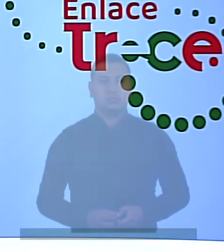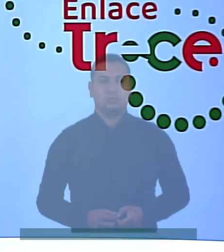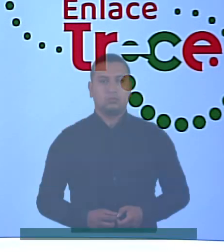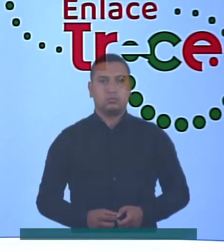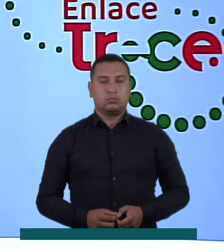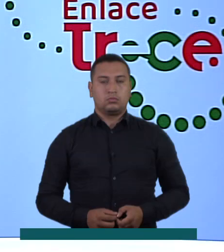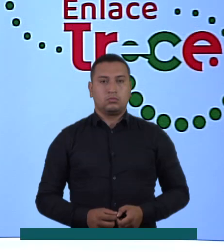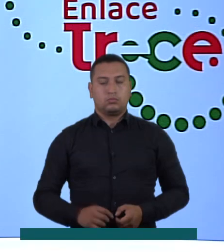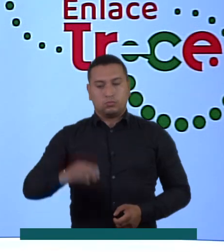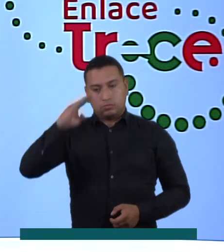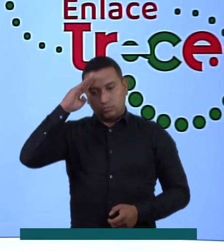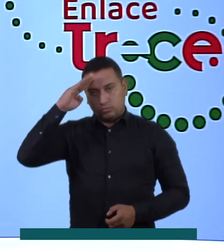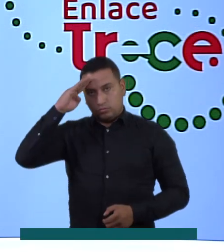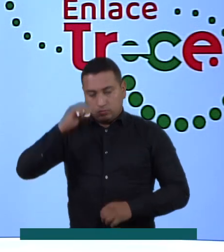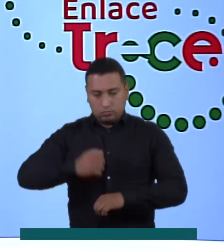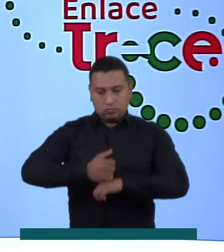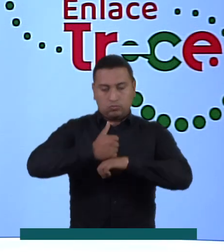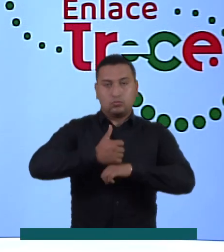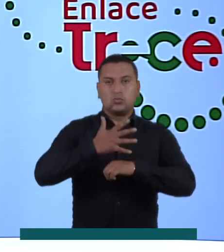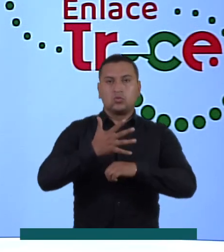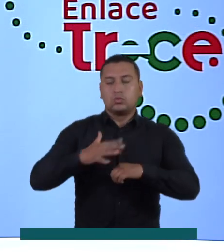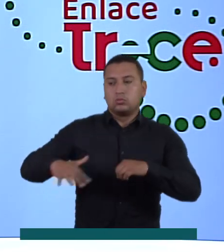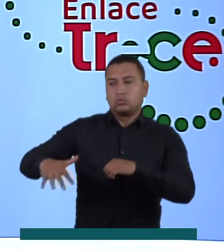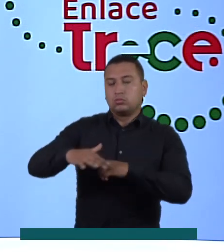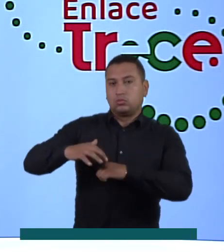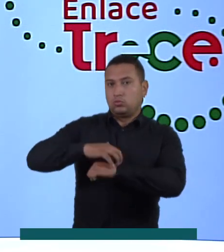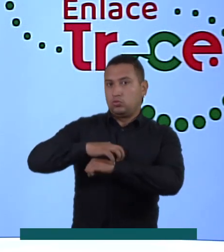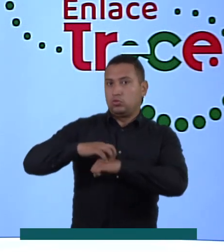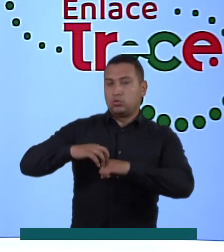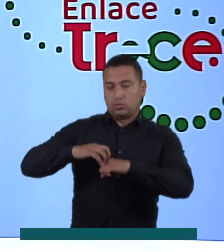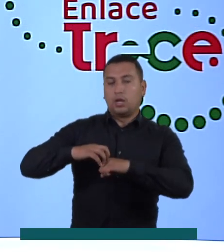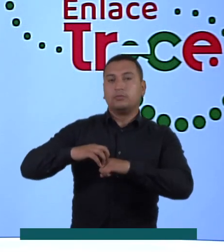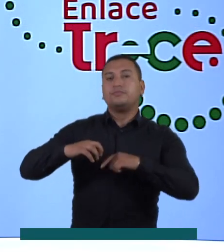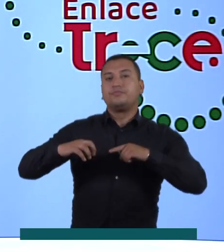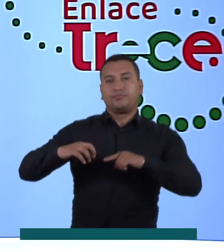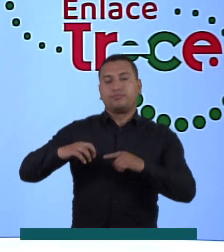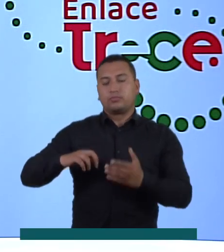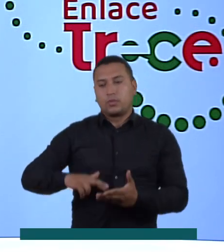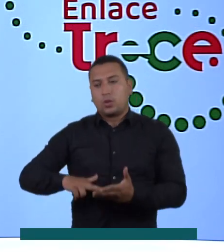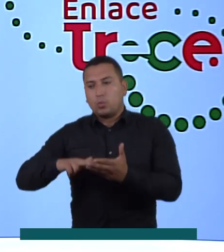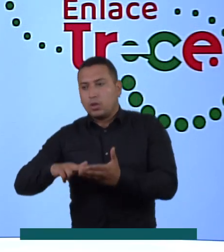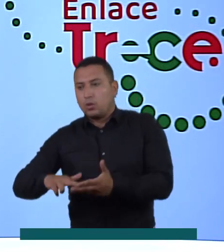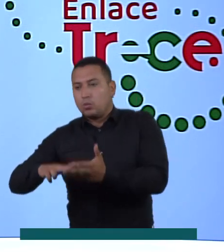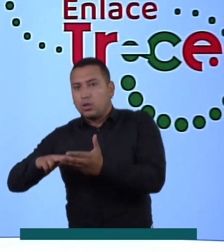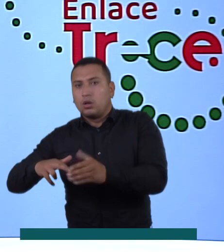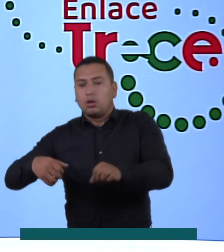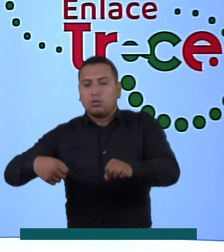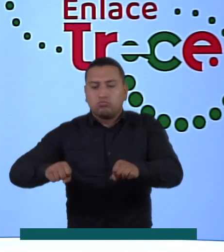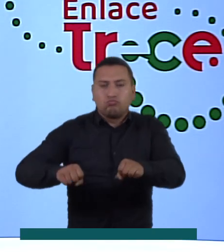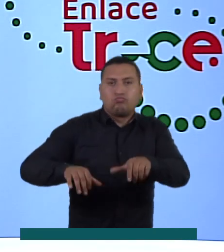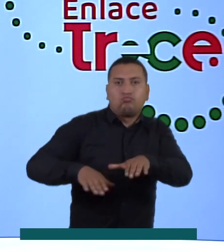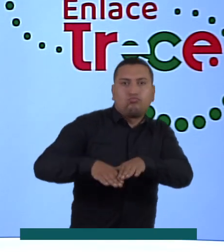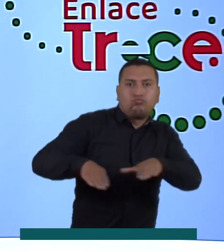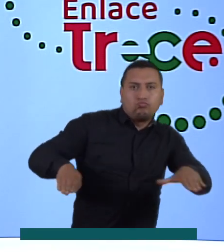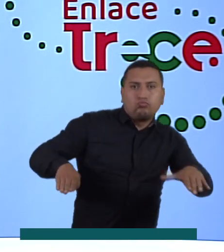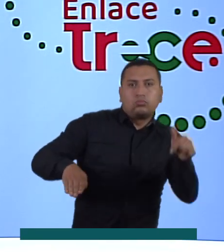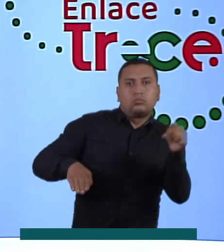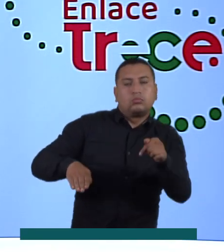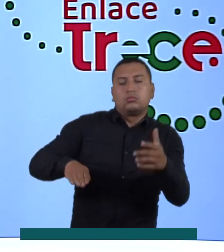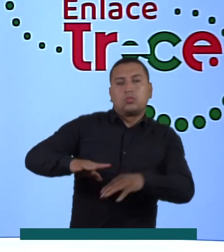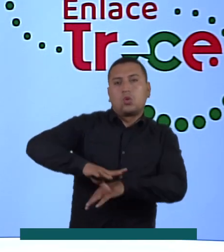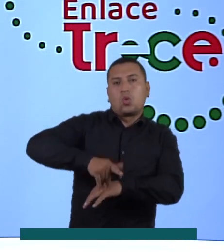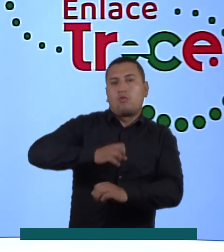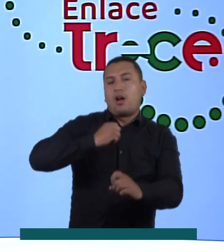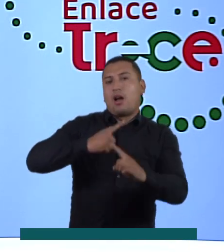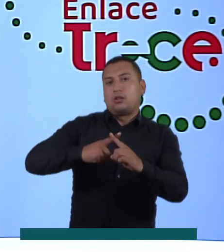Las autoridades en el Tolima continúan trabajando en la recuperación de vehículos que fueron robados en ciudades como Bogotá para llevarlos luego a Ibagué